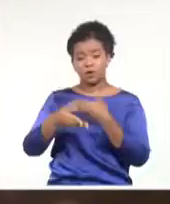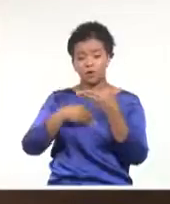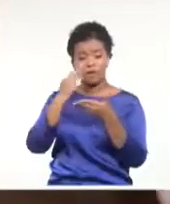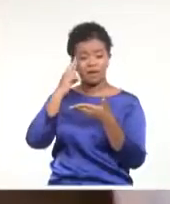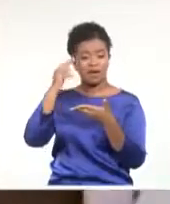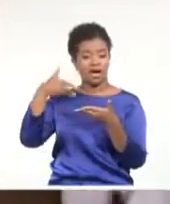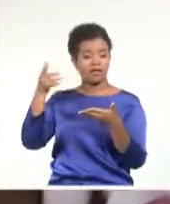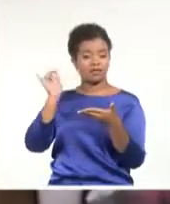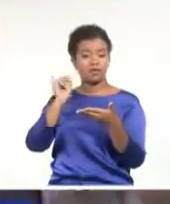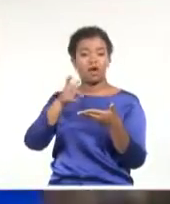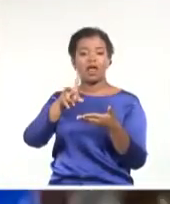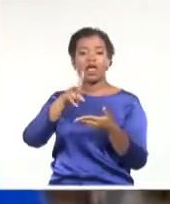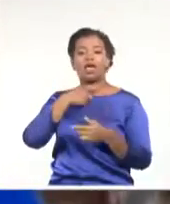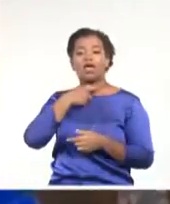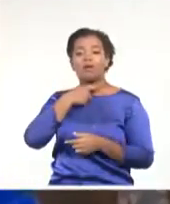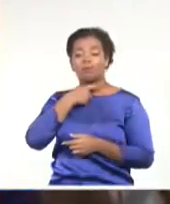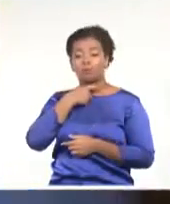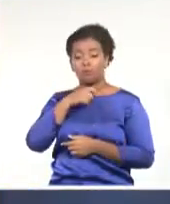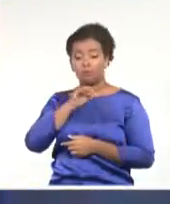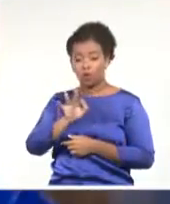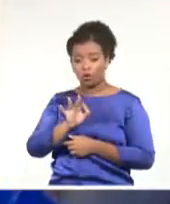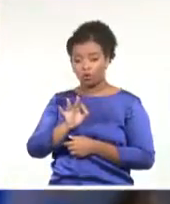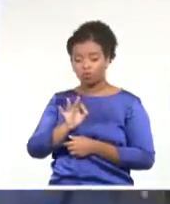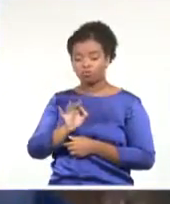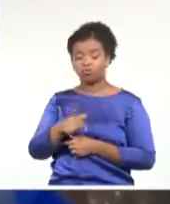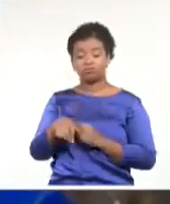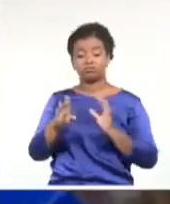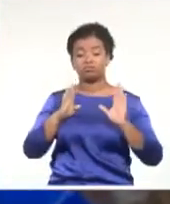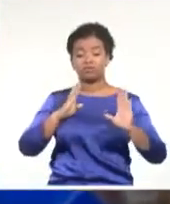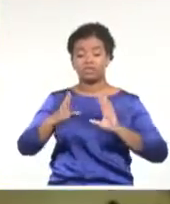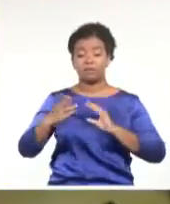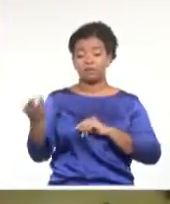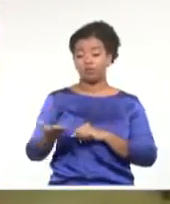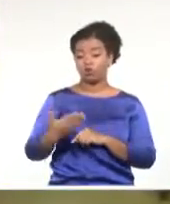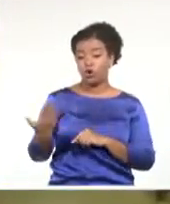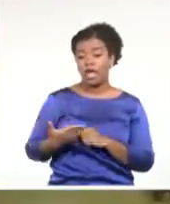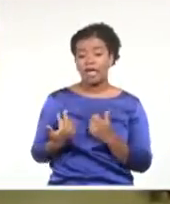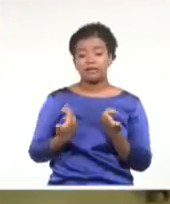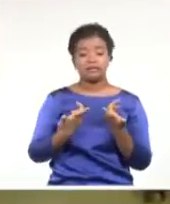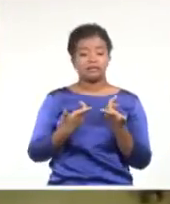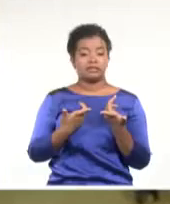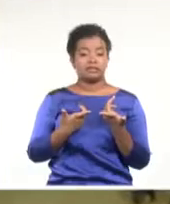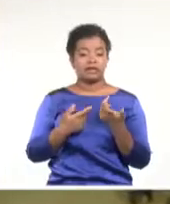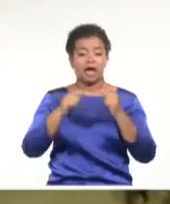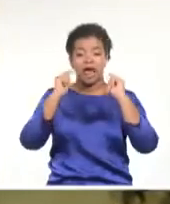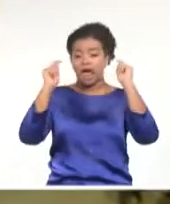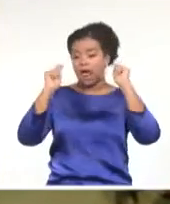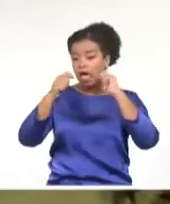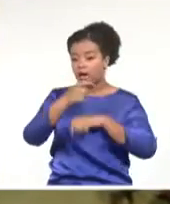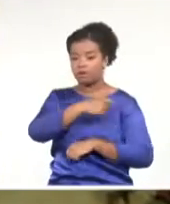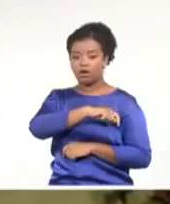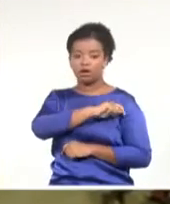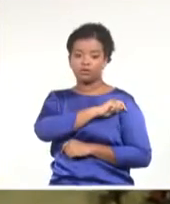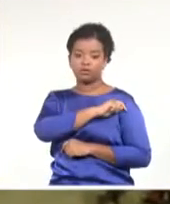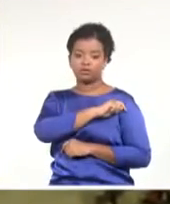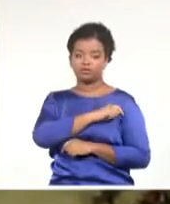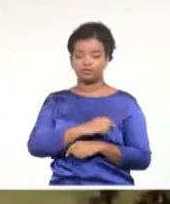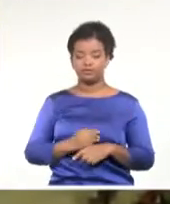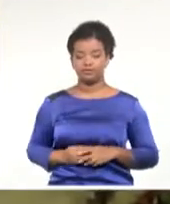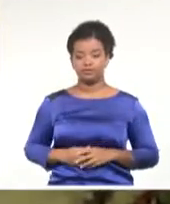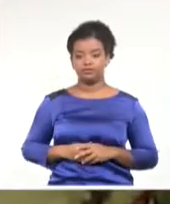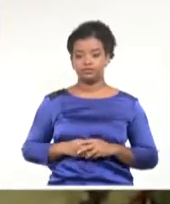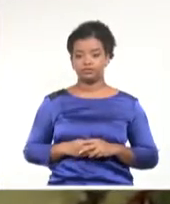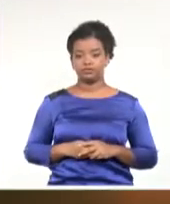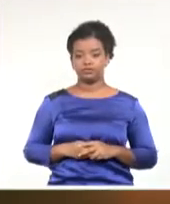exmandatario Evo Morales, que condujo a un periodo de violencia y violaciones de los derechos humanos en esa nación. El destacado